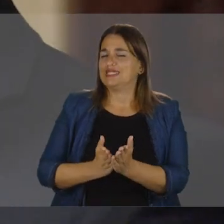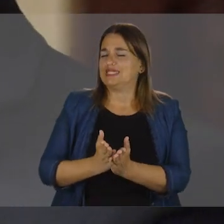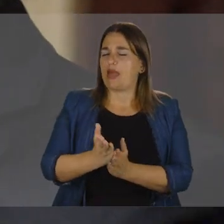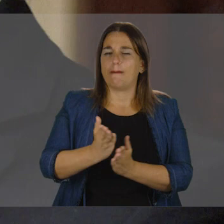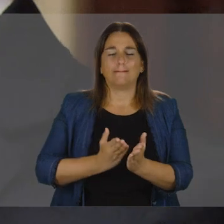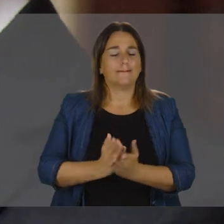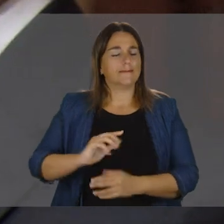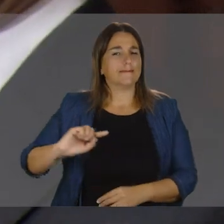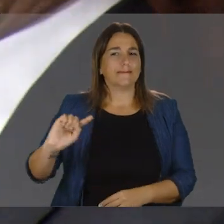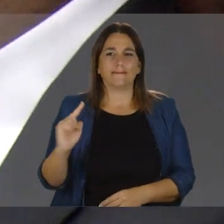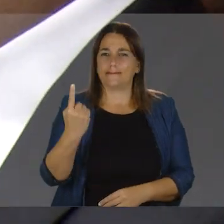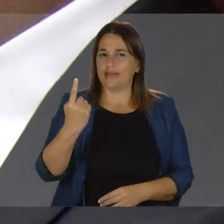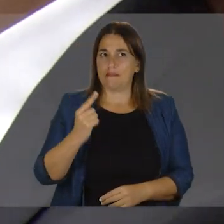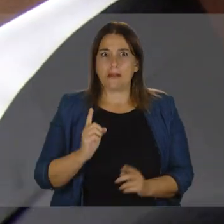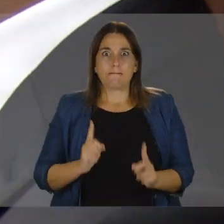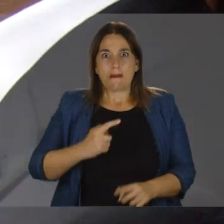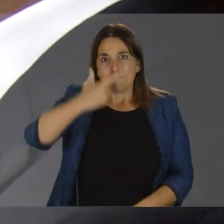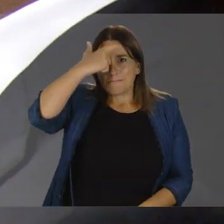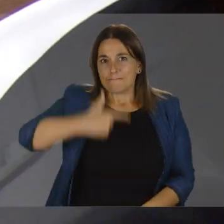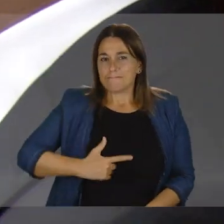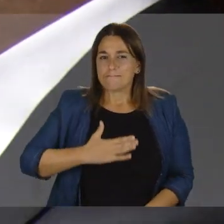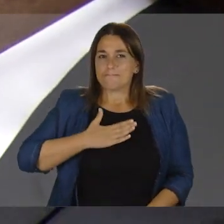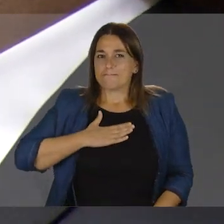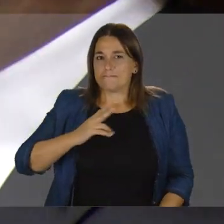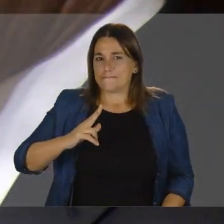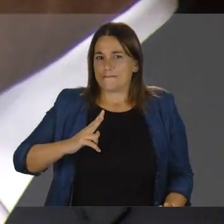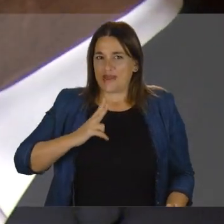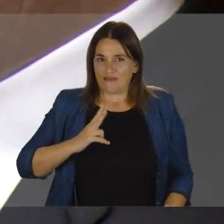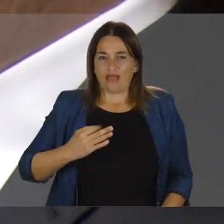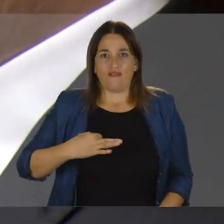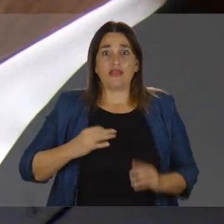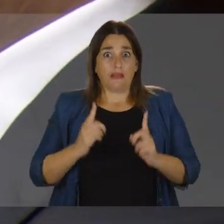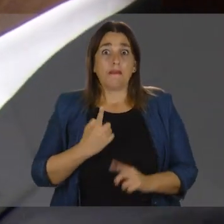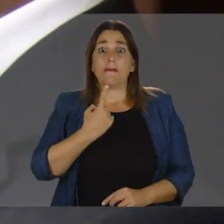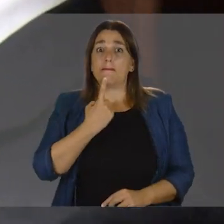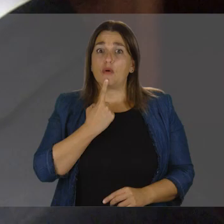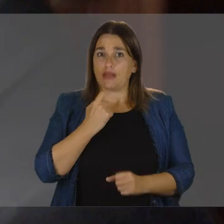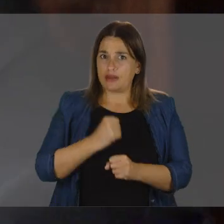Siempre con una premisa que me ha marcado en mi vida personal y política: